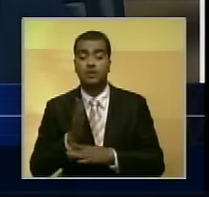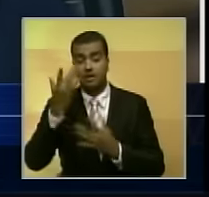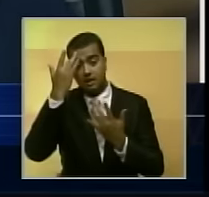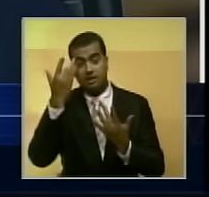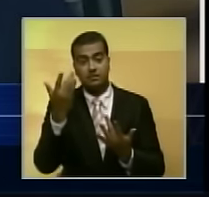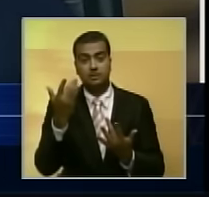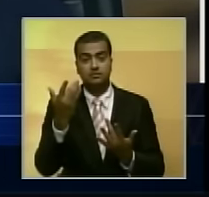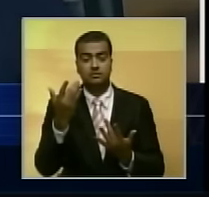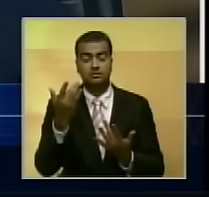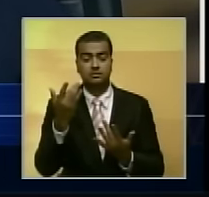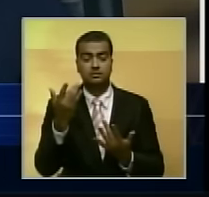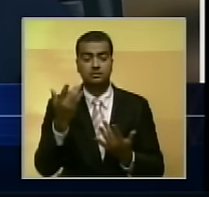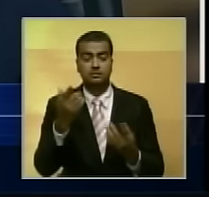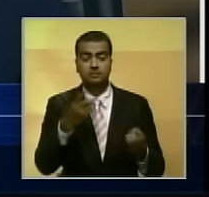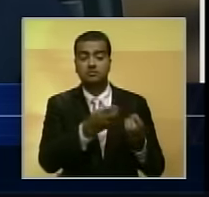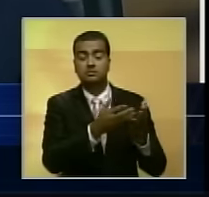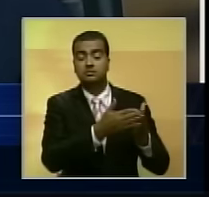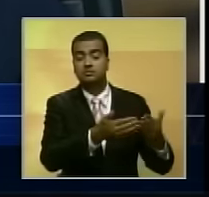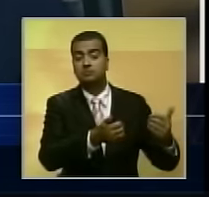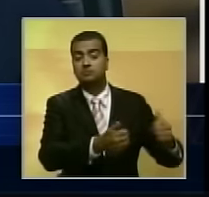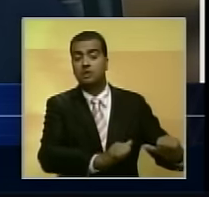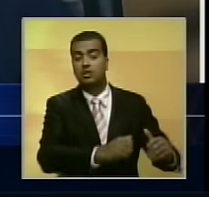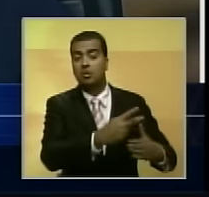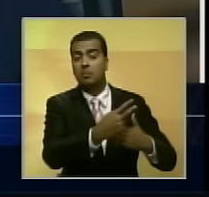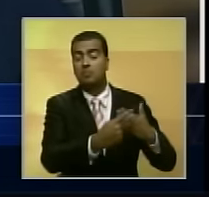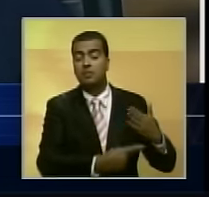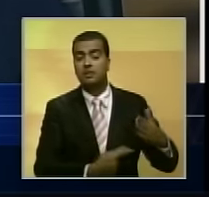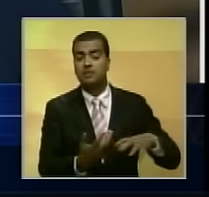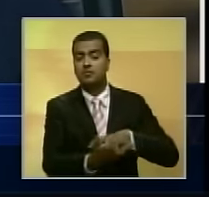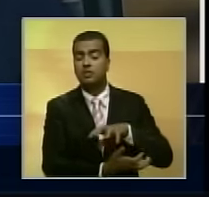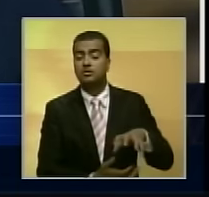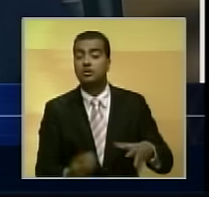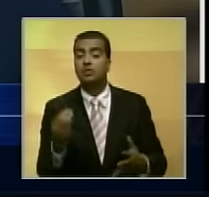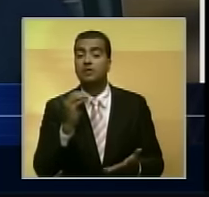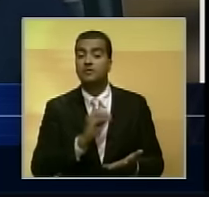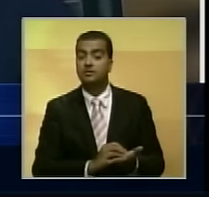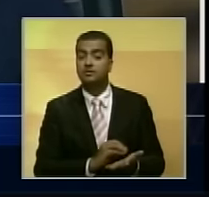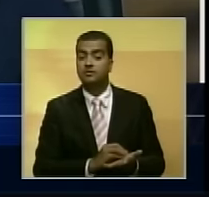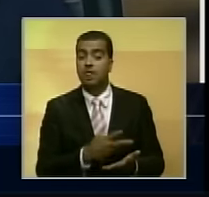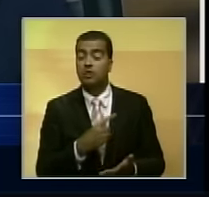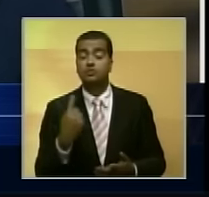inteligencia, desmantelaron estos planes violentos. Repito,